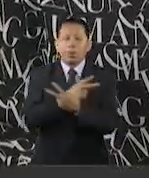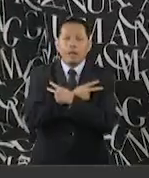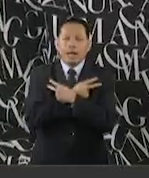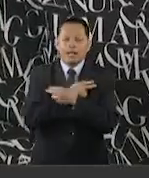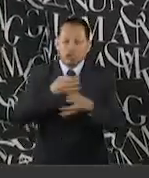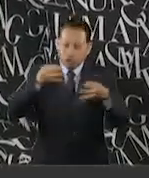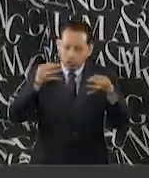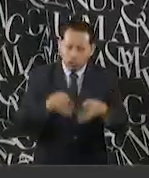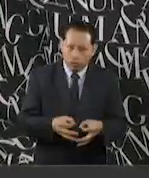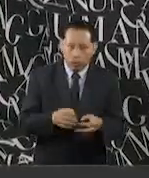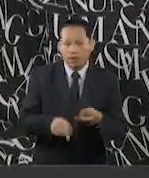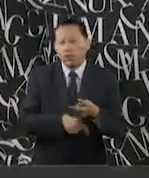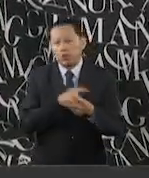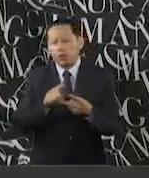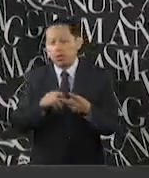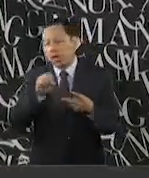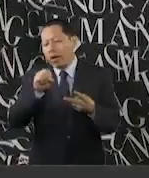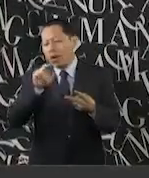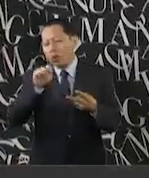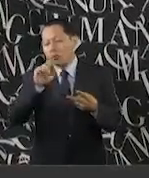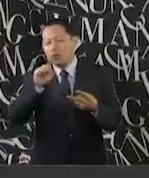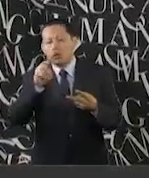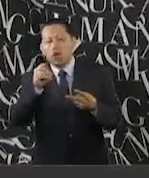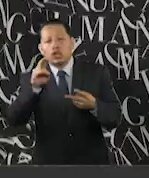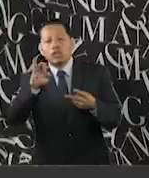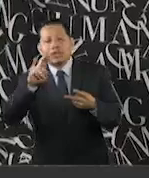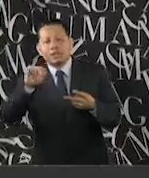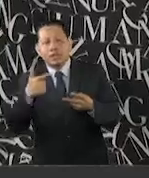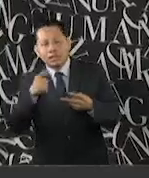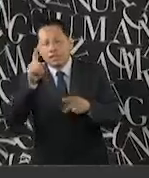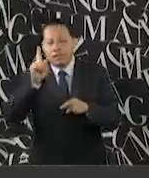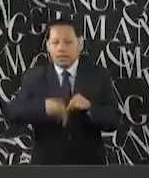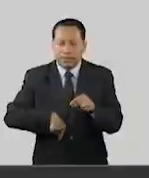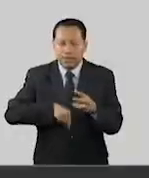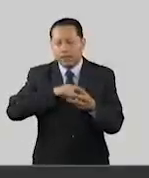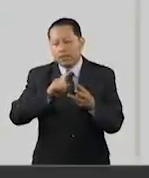la eliminación del outsourcing y el aumento al salario mínimo.